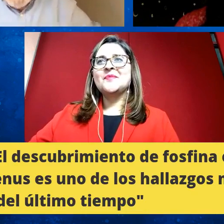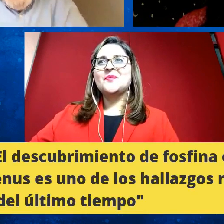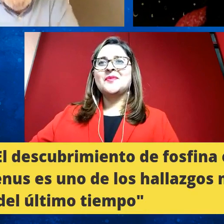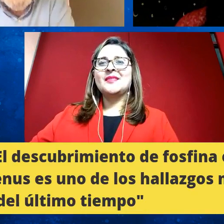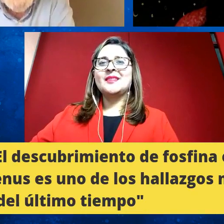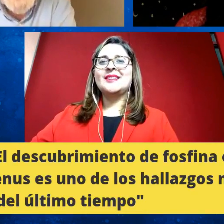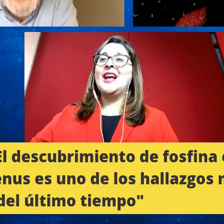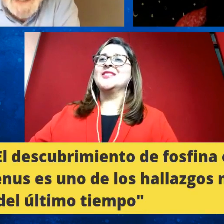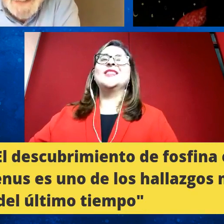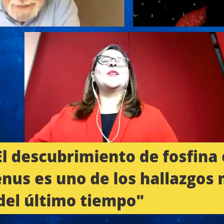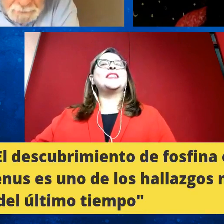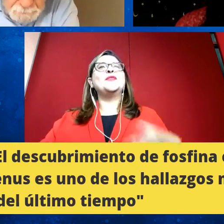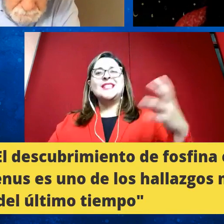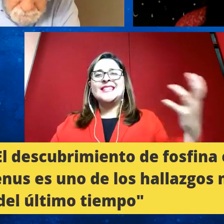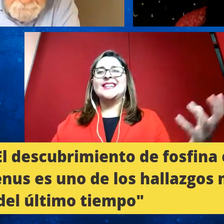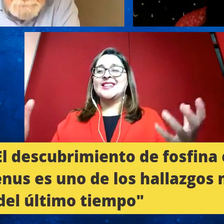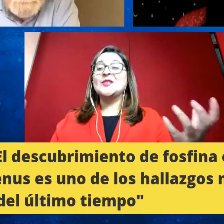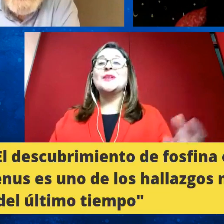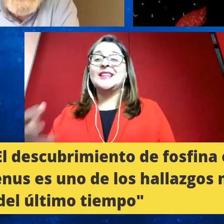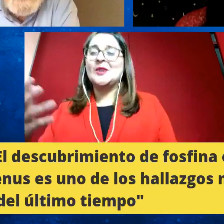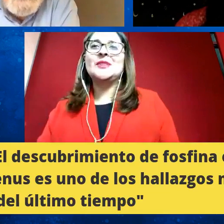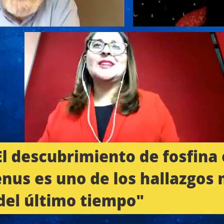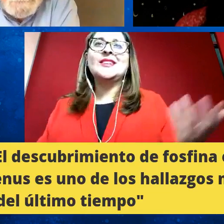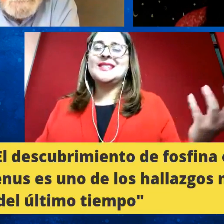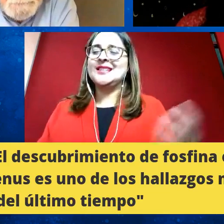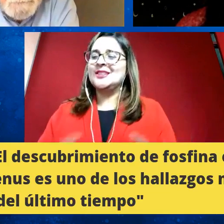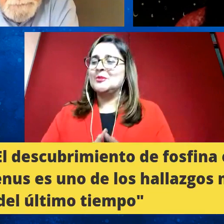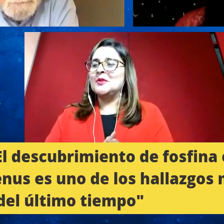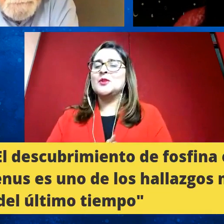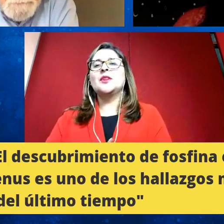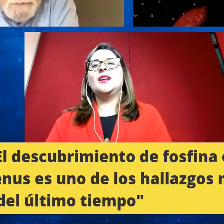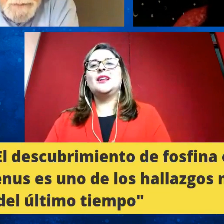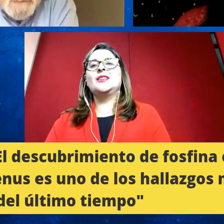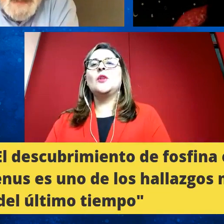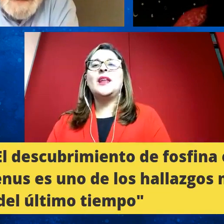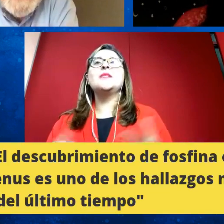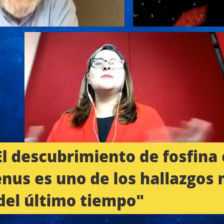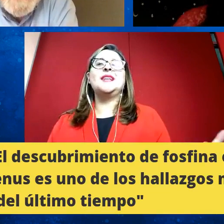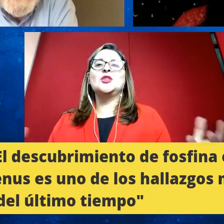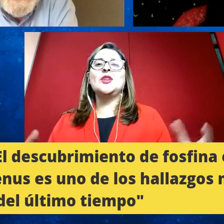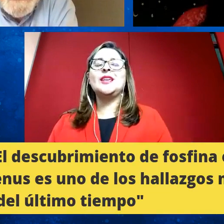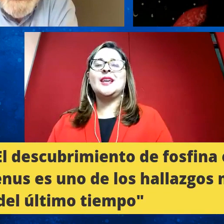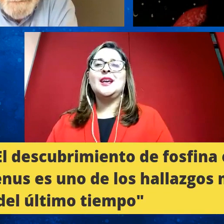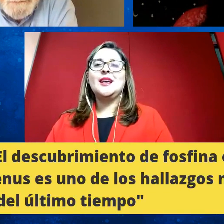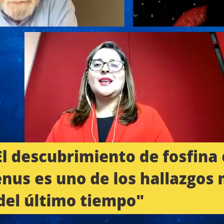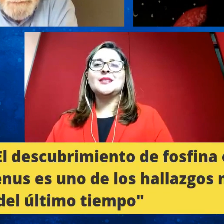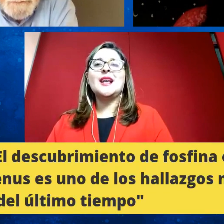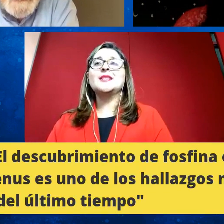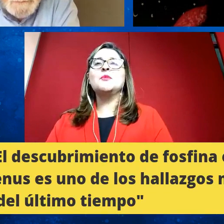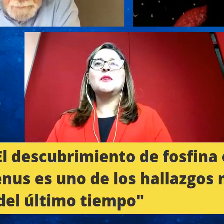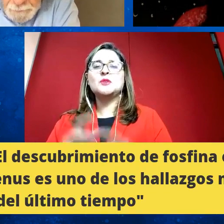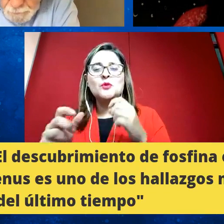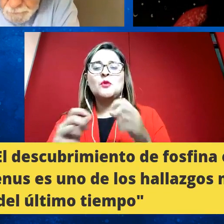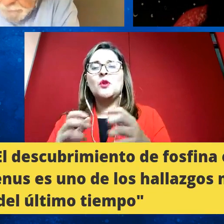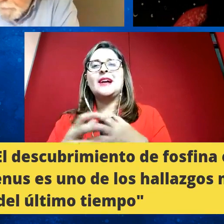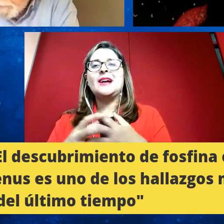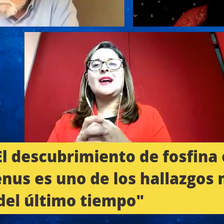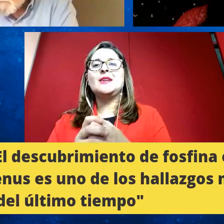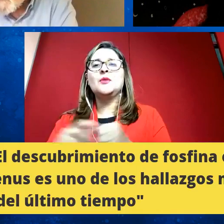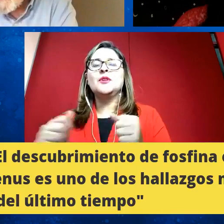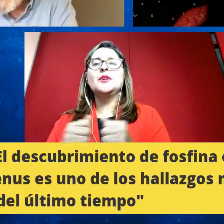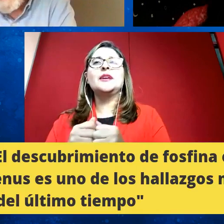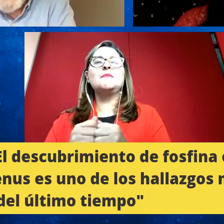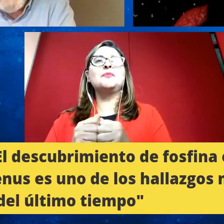conté algunas. Claro, sin duda, difícil resumir, tal como usted lo decía, ¿cierto, profesor? Todas las investigaciones que se hacen, pero a veces uno